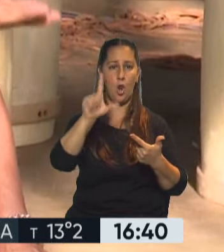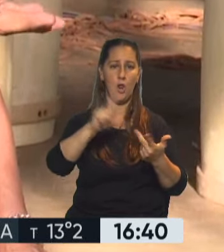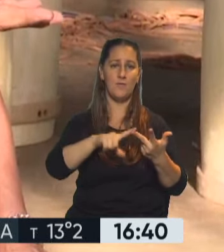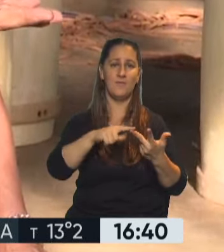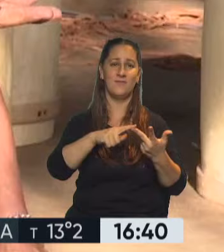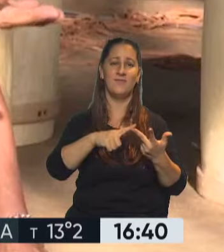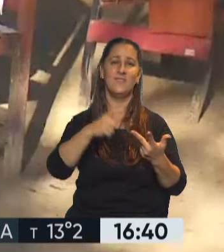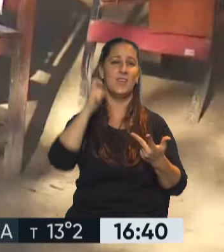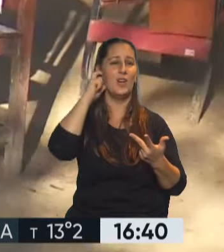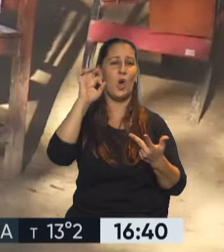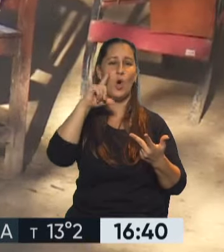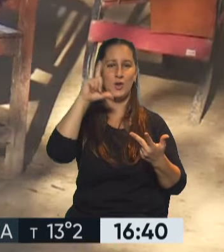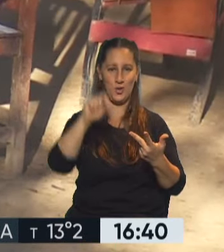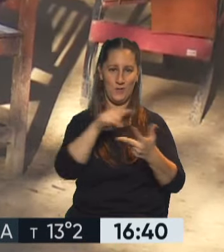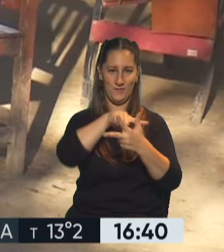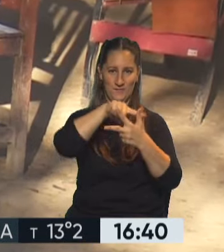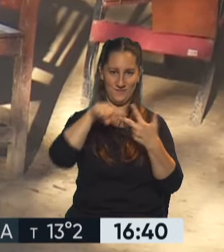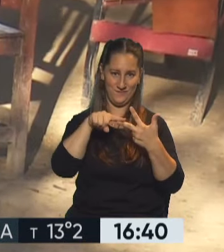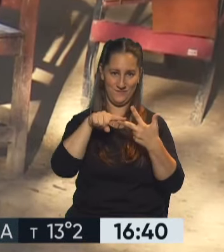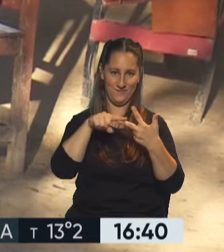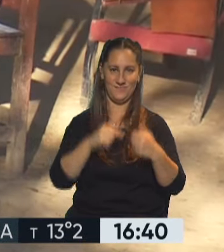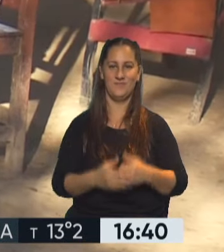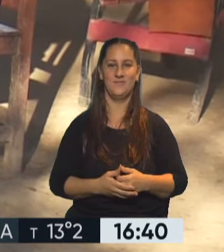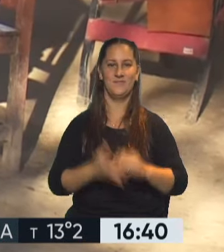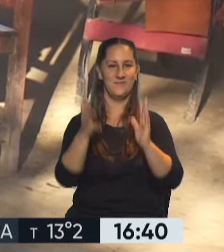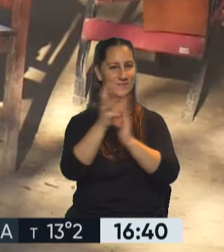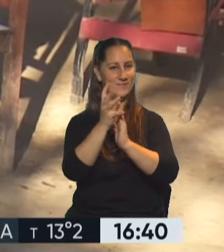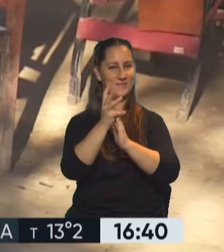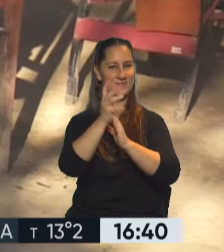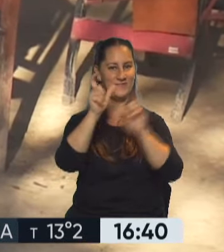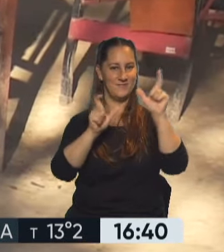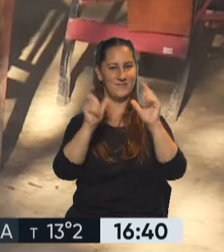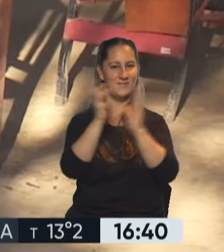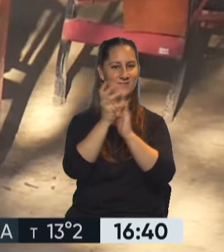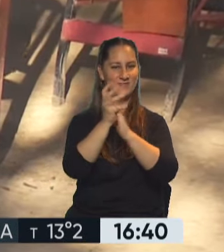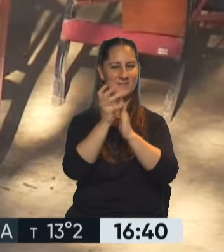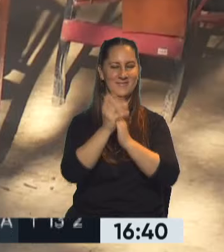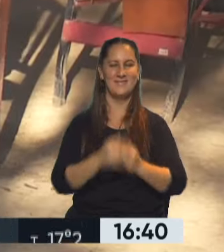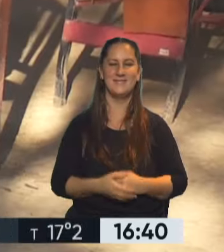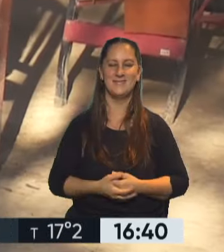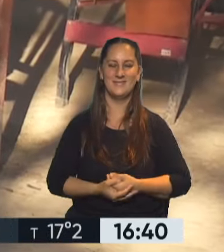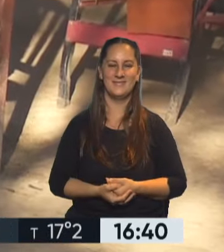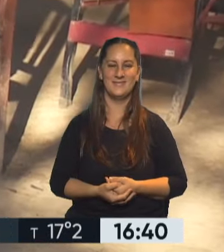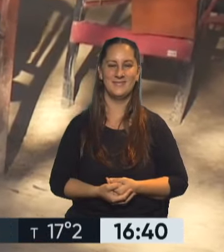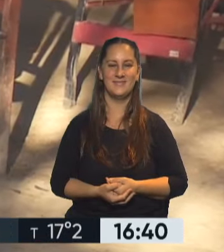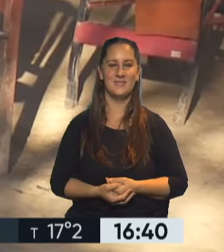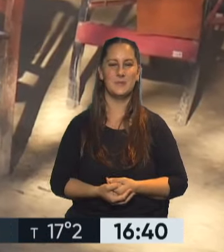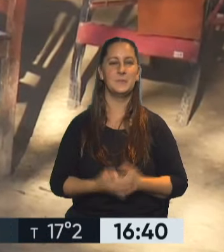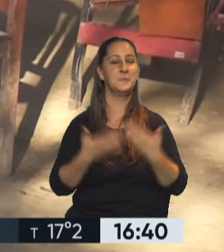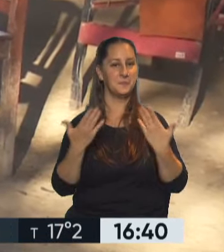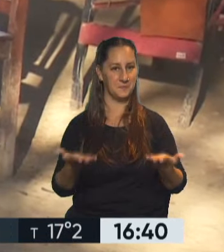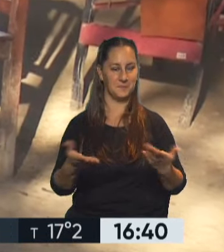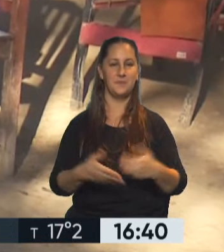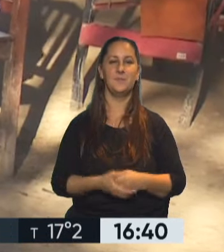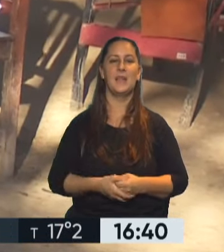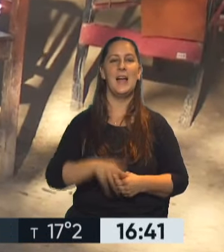y vos. Y yo, mirá vos, qué delante. Aplaude la gente, no sean consecuentes. Carajo. Bueno,